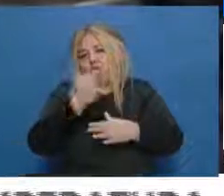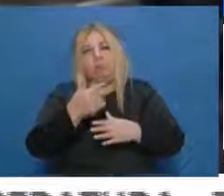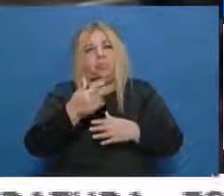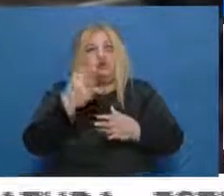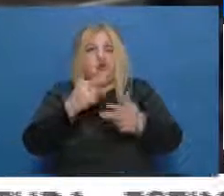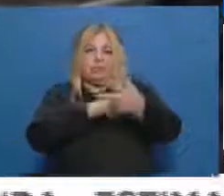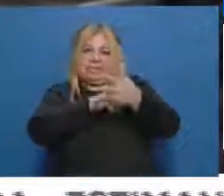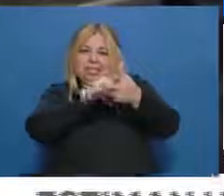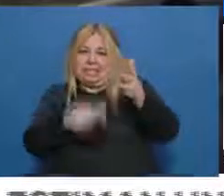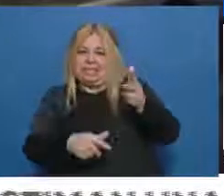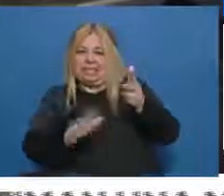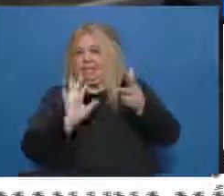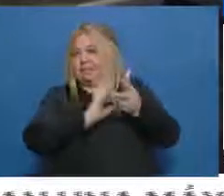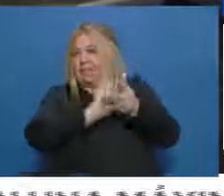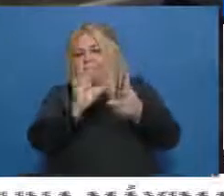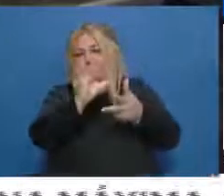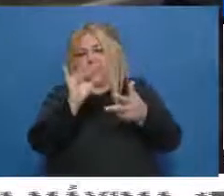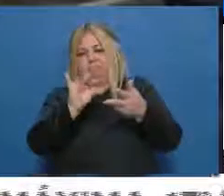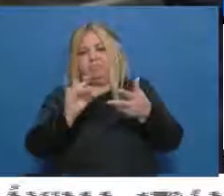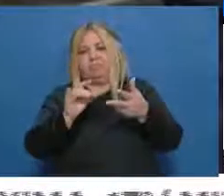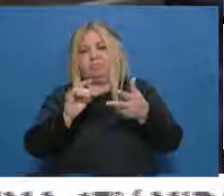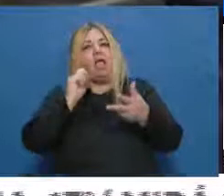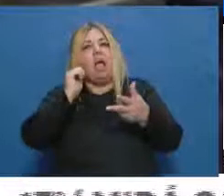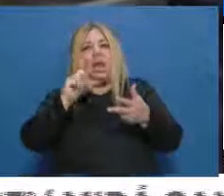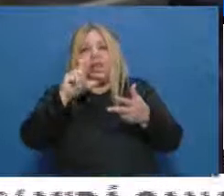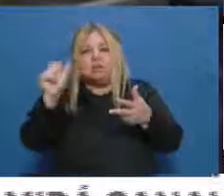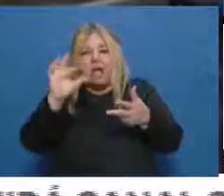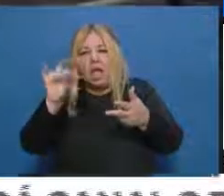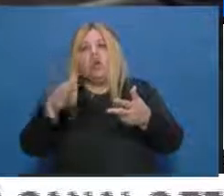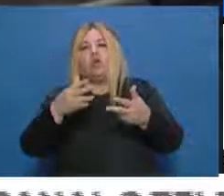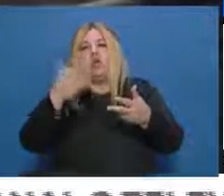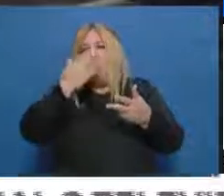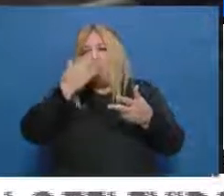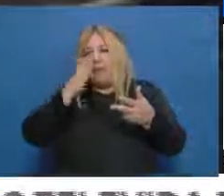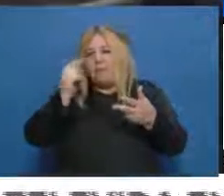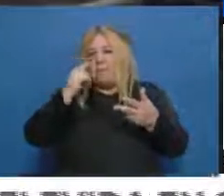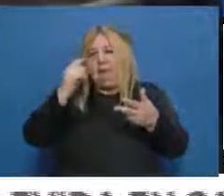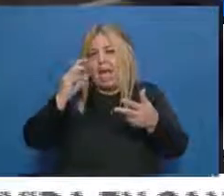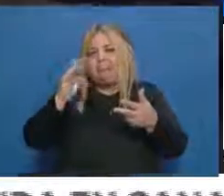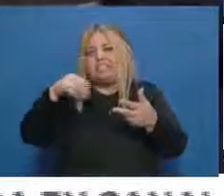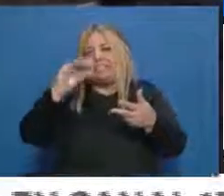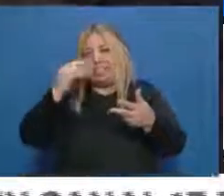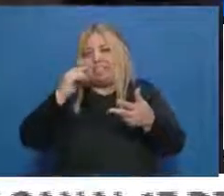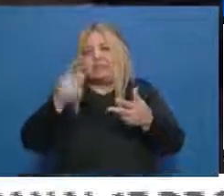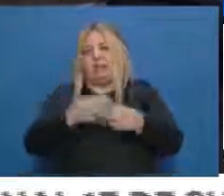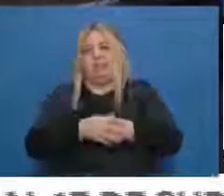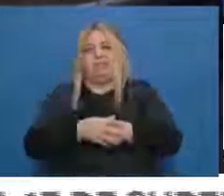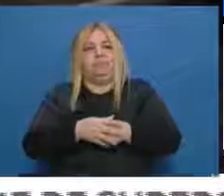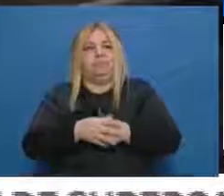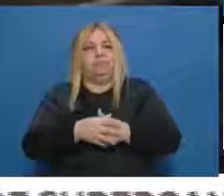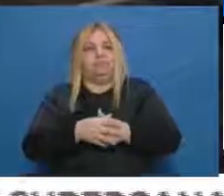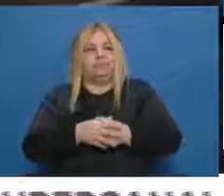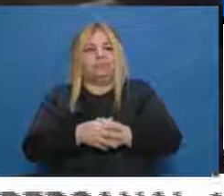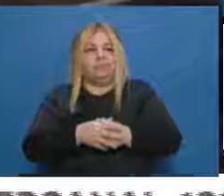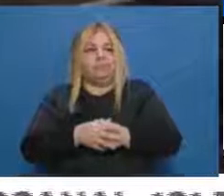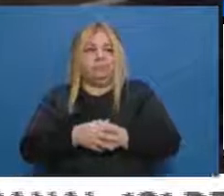estos tres. Pero bueno, Gallardo y Bianchi también han hecho cosas y Menotti también, por supuesto. Bien, bueno, esta es complicada. Si